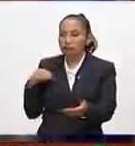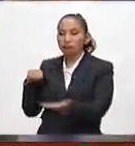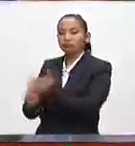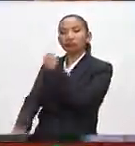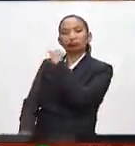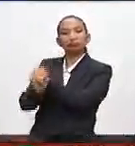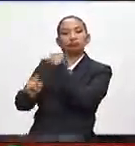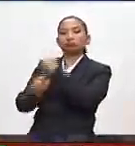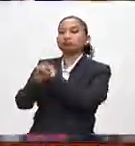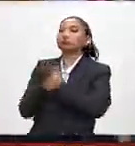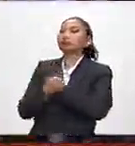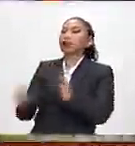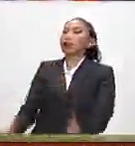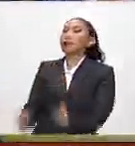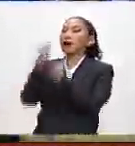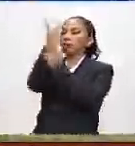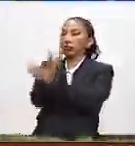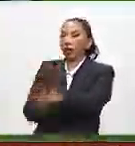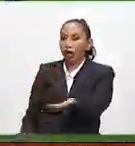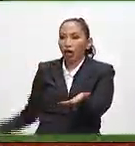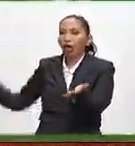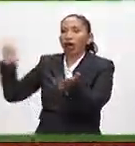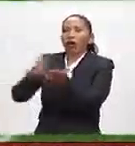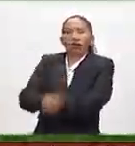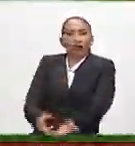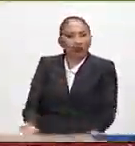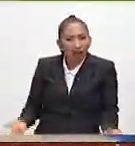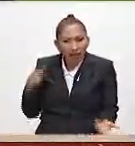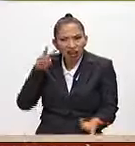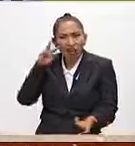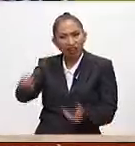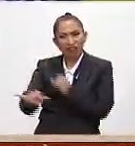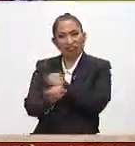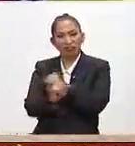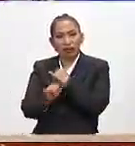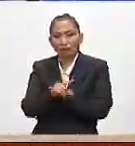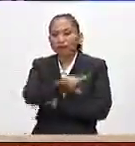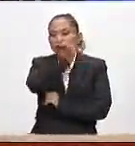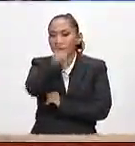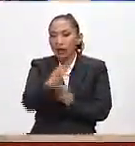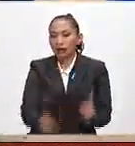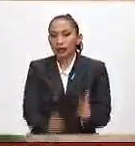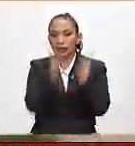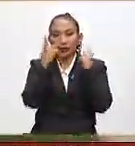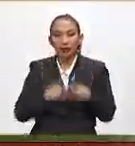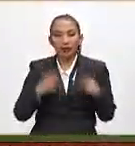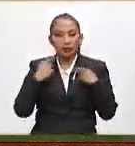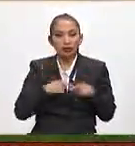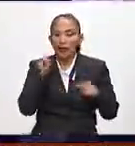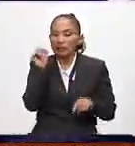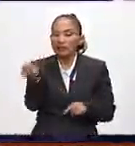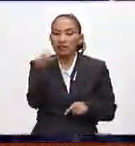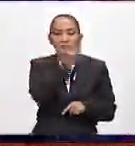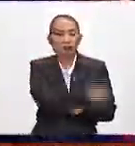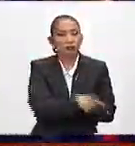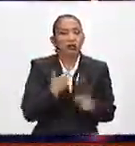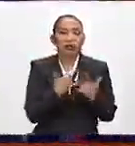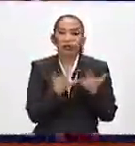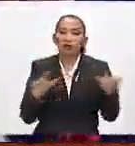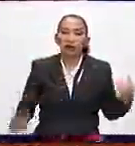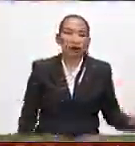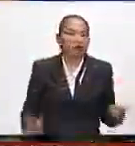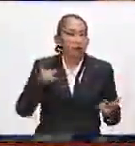portal para hacer la venta, pues, de reventa, ¿no? En un portal de reventa. Luego, la venta al público fue la misma historia, la venta al